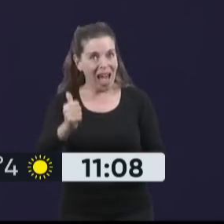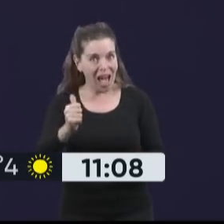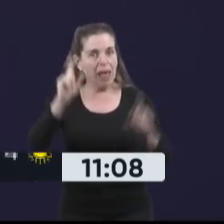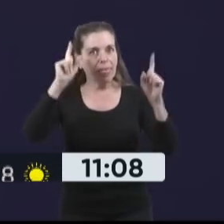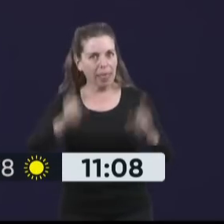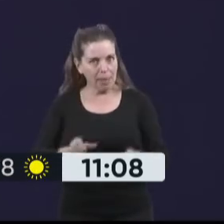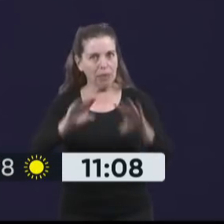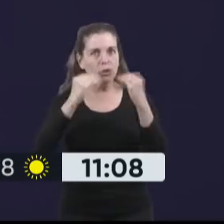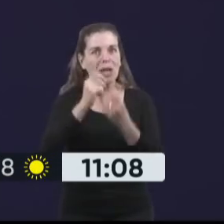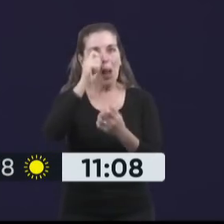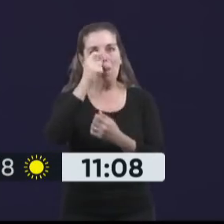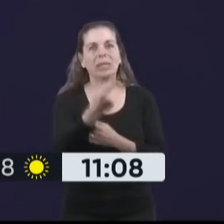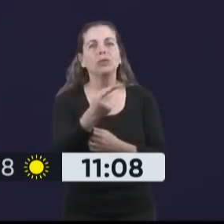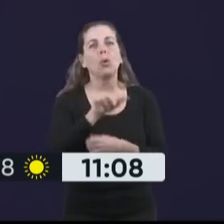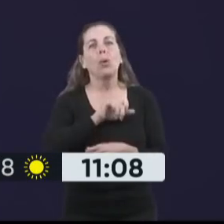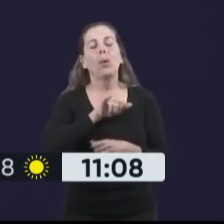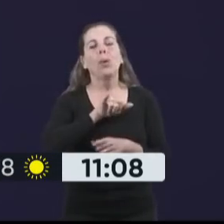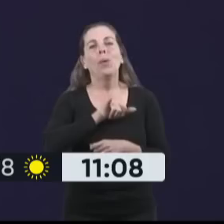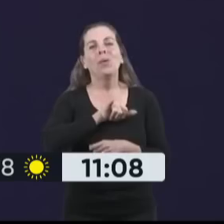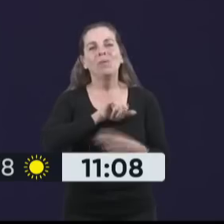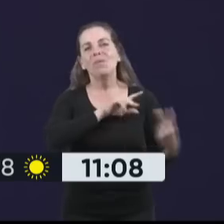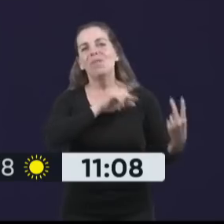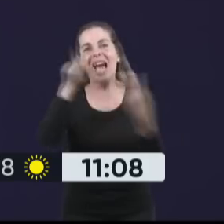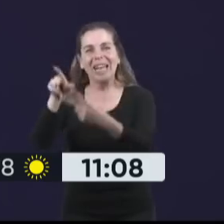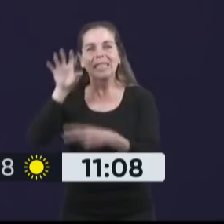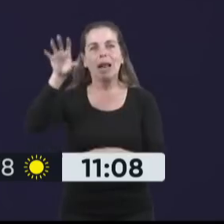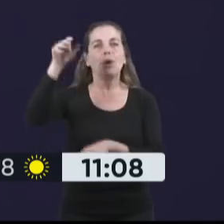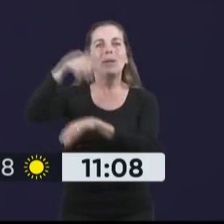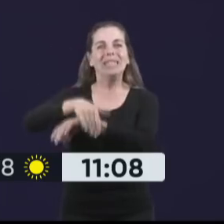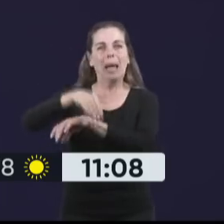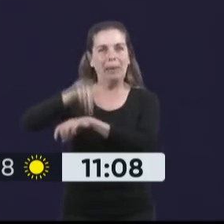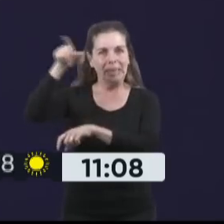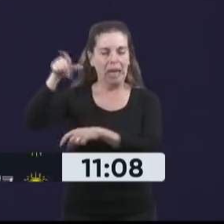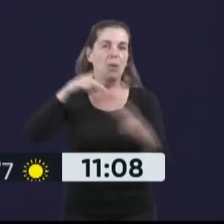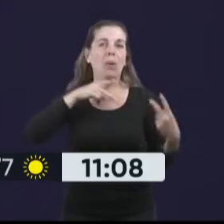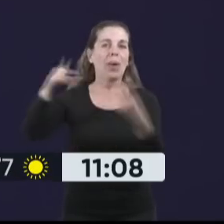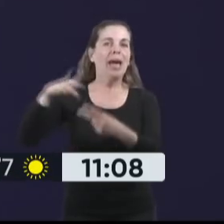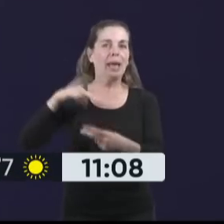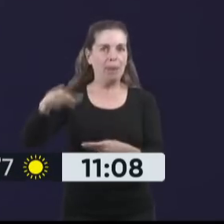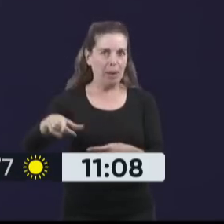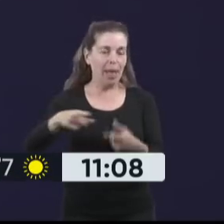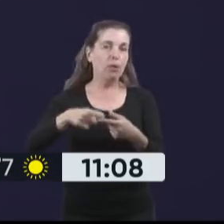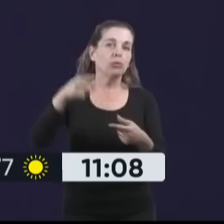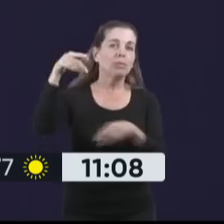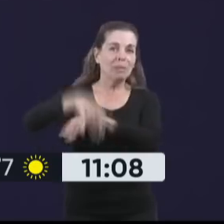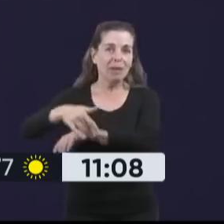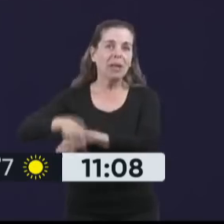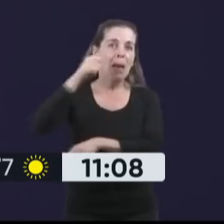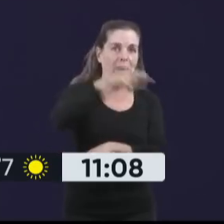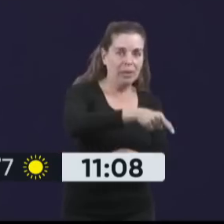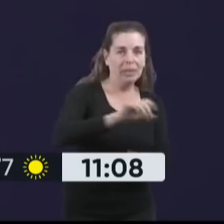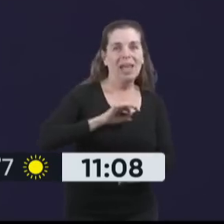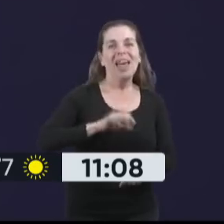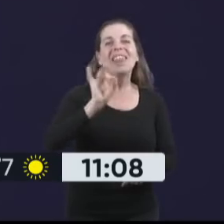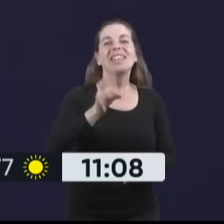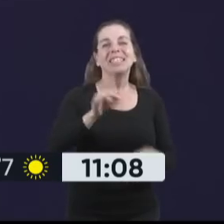21 viajes de índole particular a la provincia de Misiones y a la ciudad de Mar del Plata entre el 10 de diciembre del 2019 y el